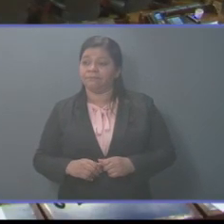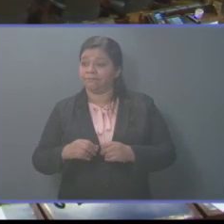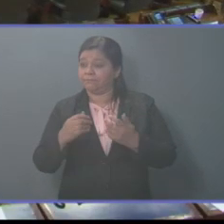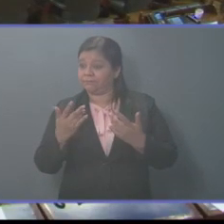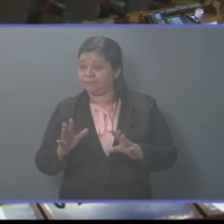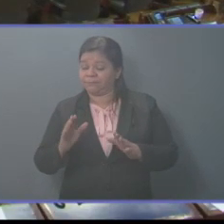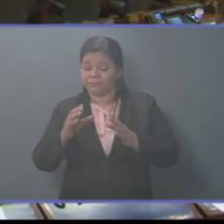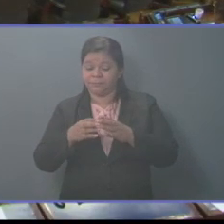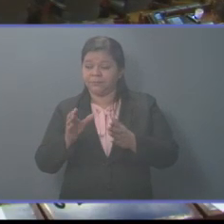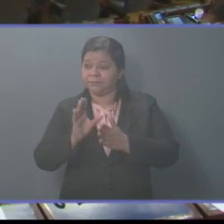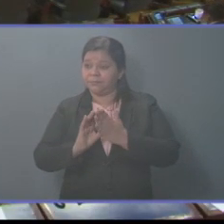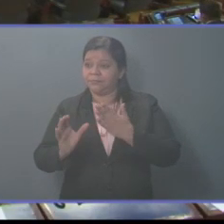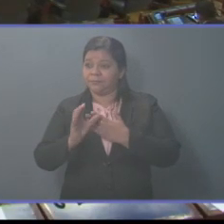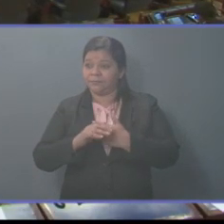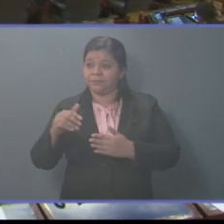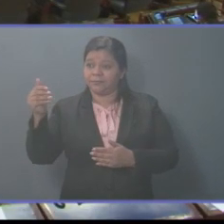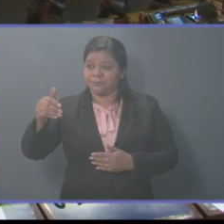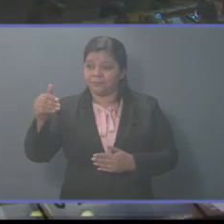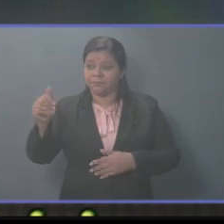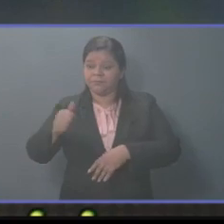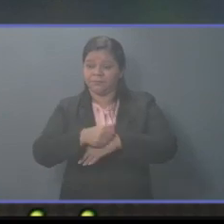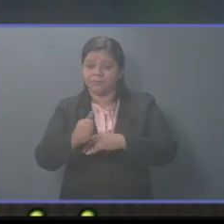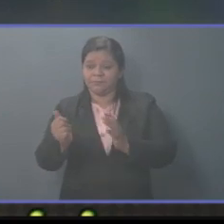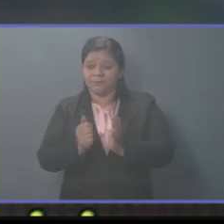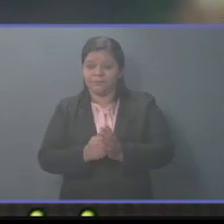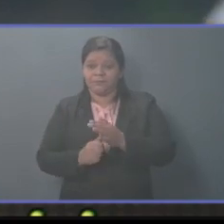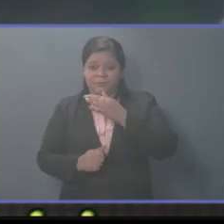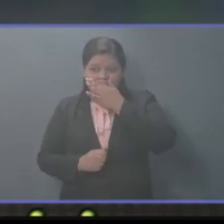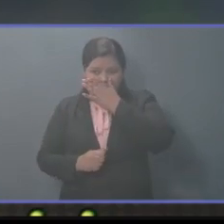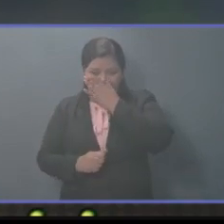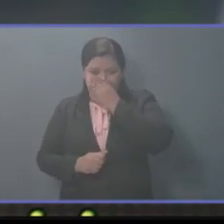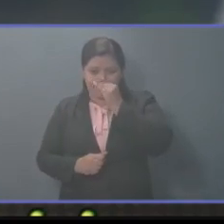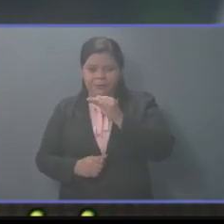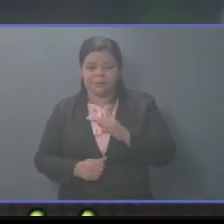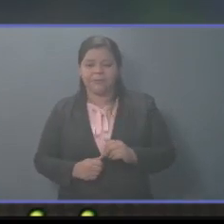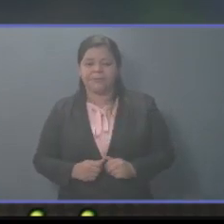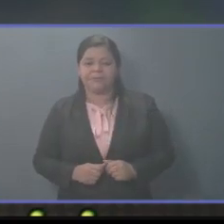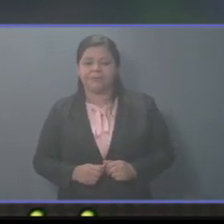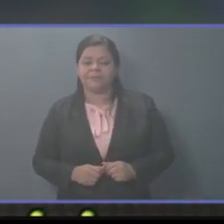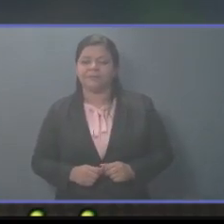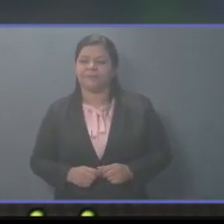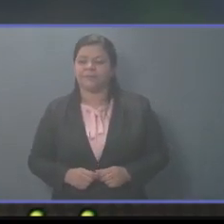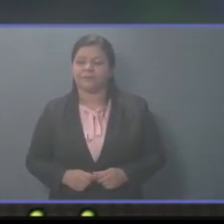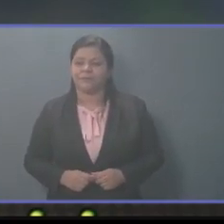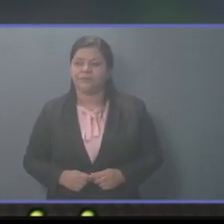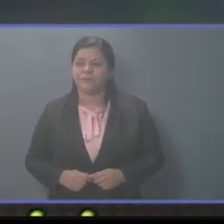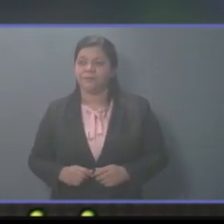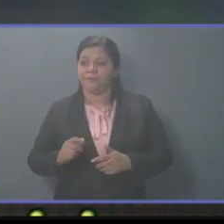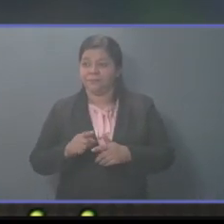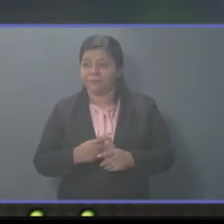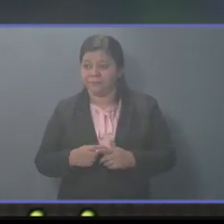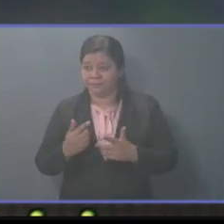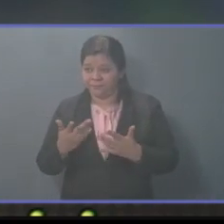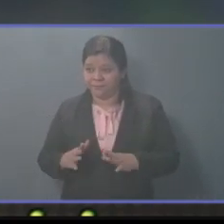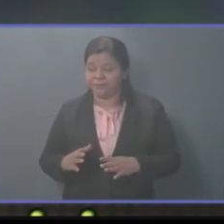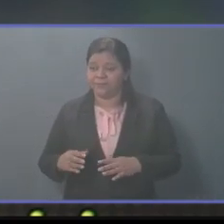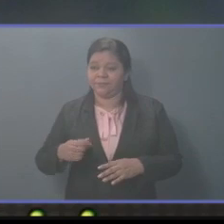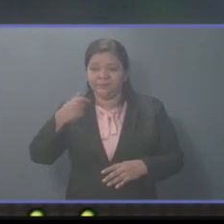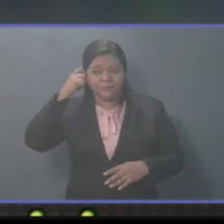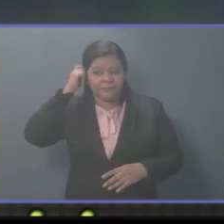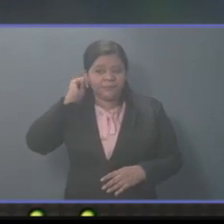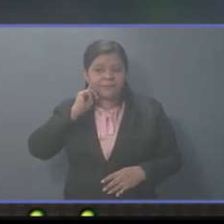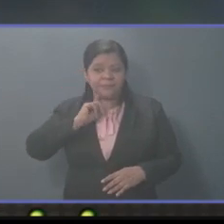Comisión de Cultura y Educación, Palacio Legislativo, San Salvador, 3 de febrero de 2020. Señores